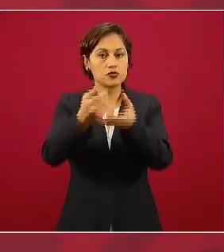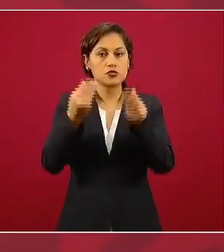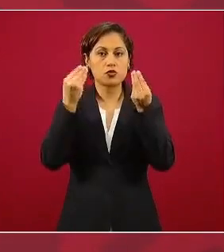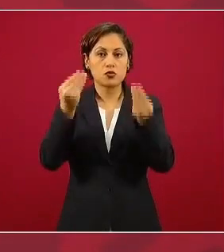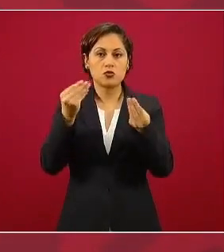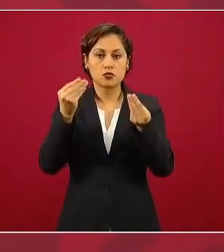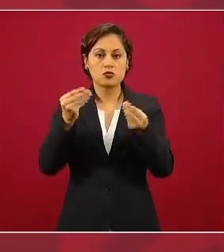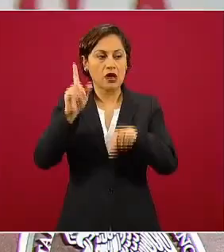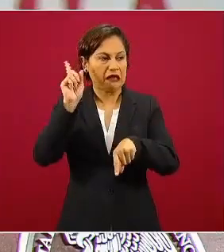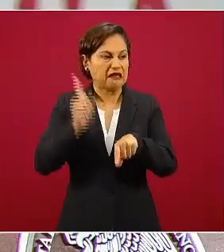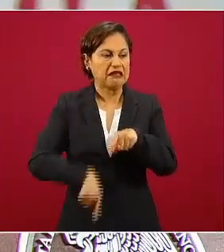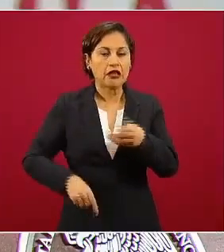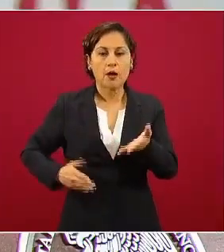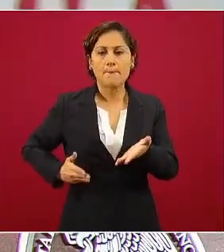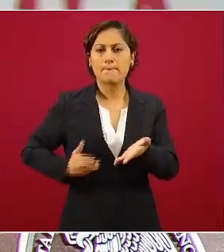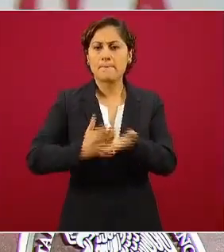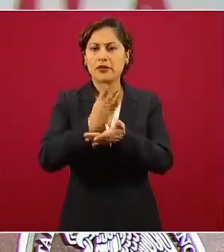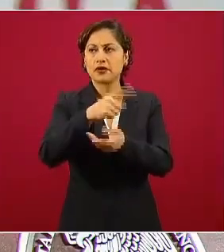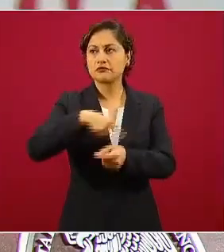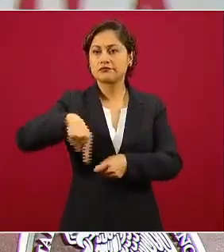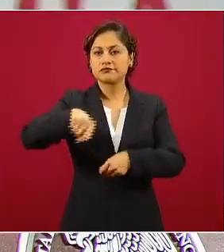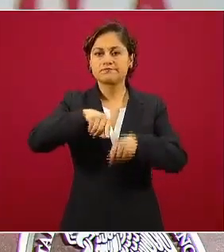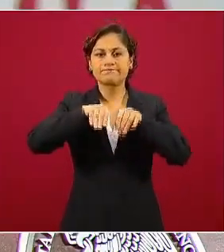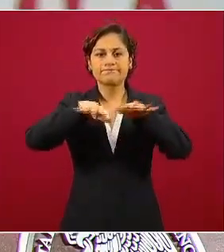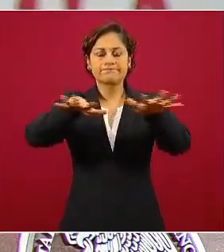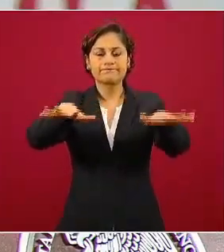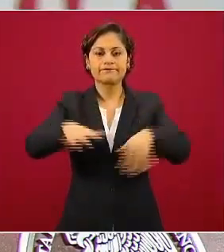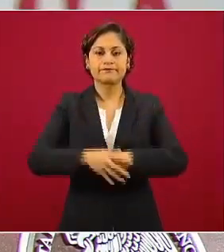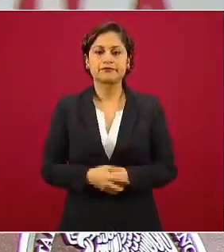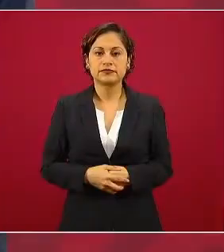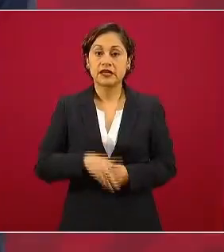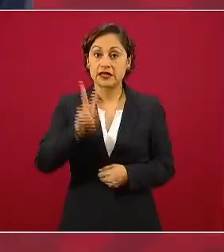Eso fue un avance, una revolución.